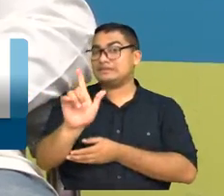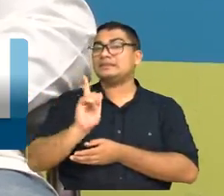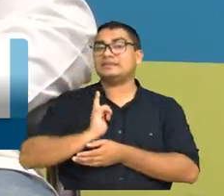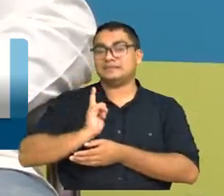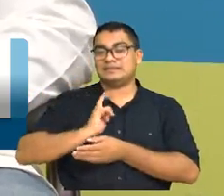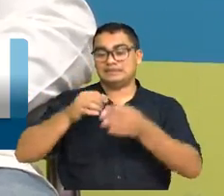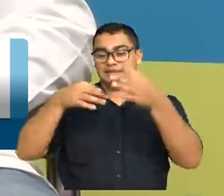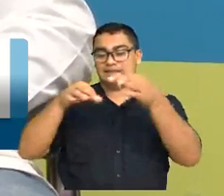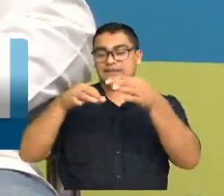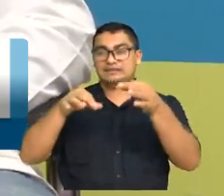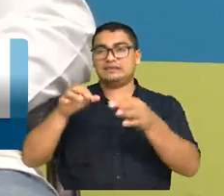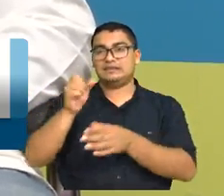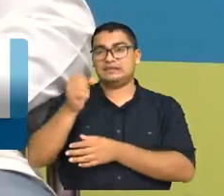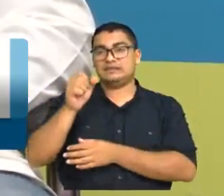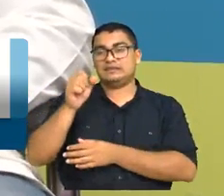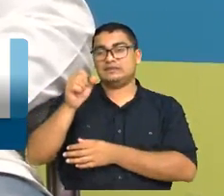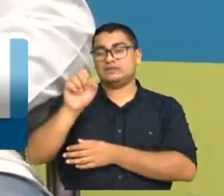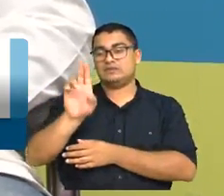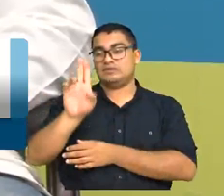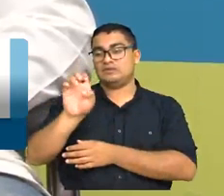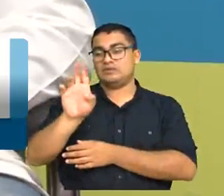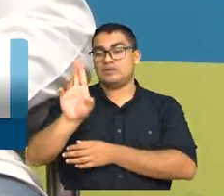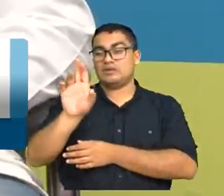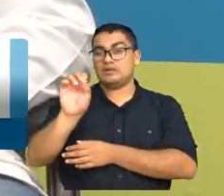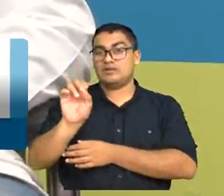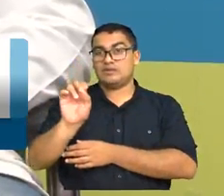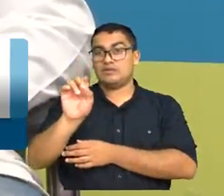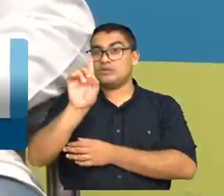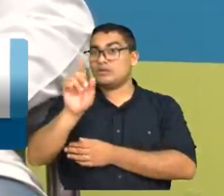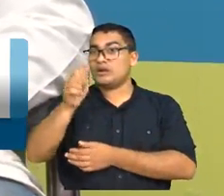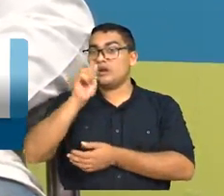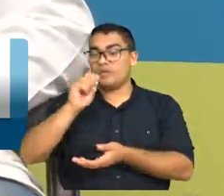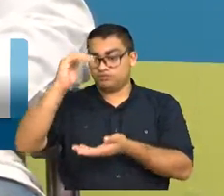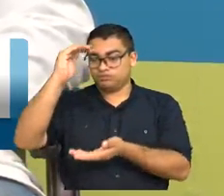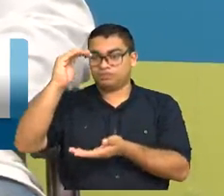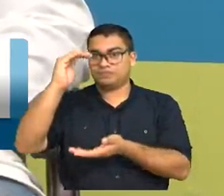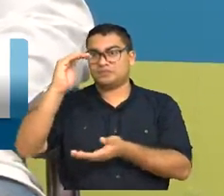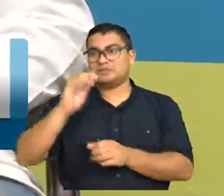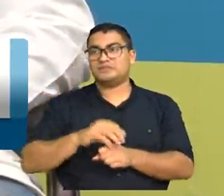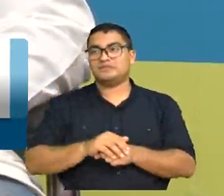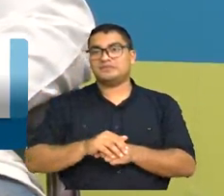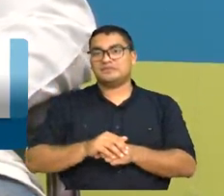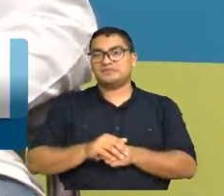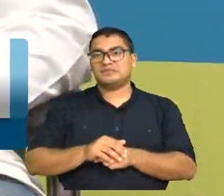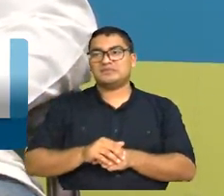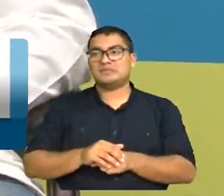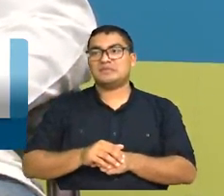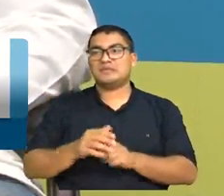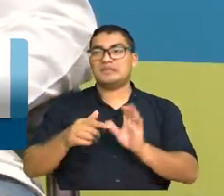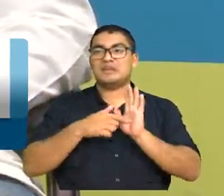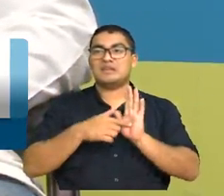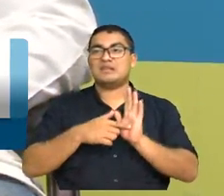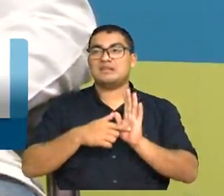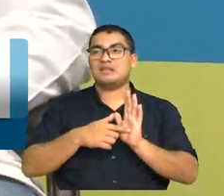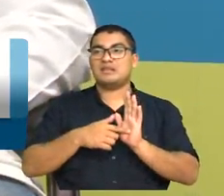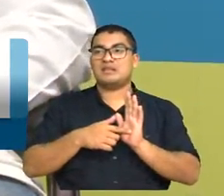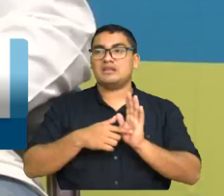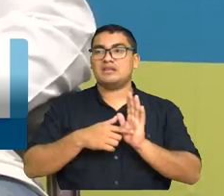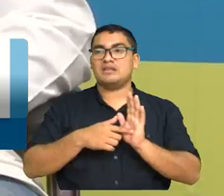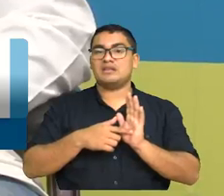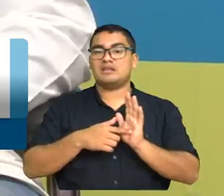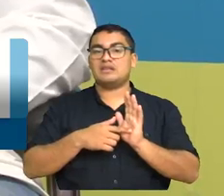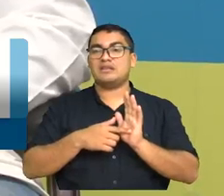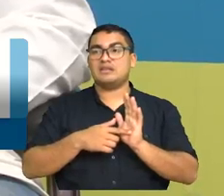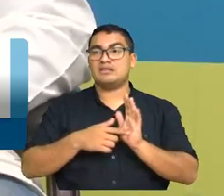en 100 ml. Entonces, si a veces no es necesario, se puede producir una diarrea por la